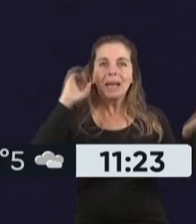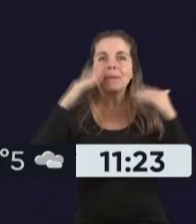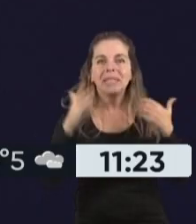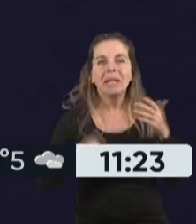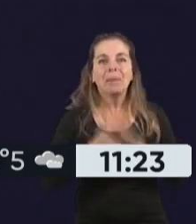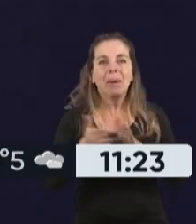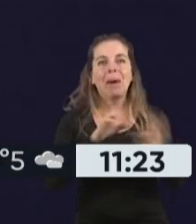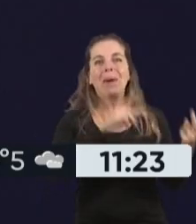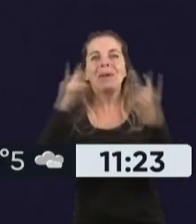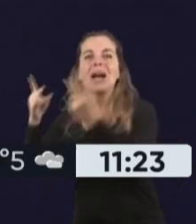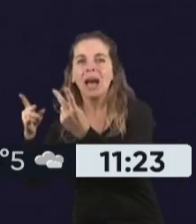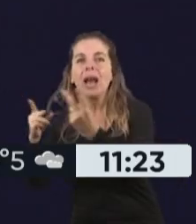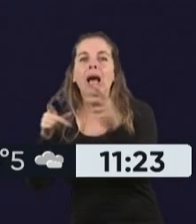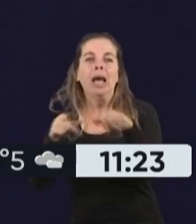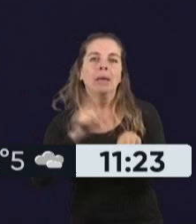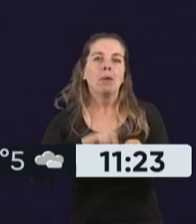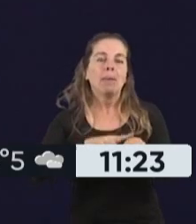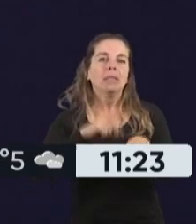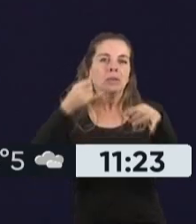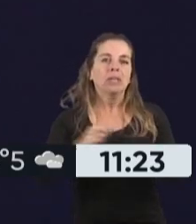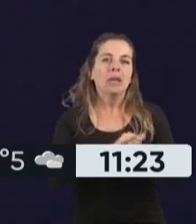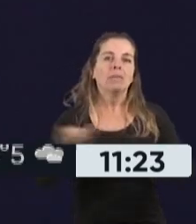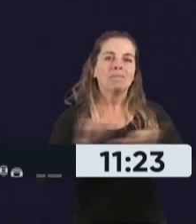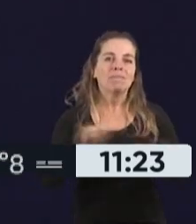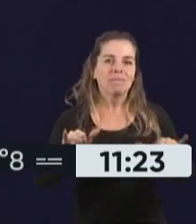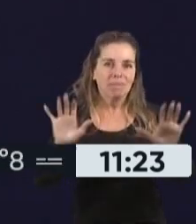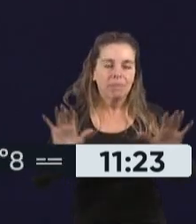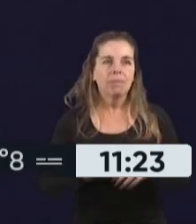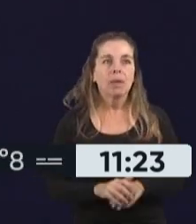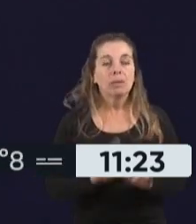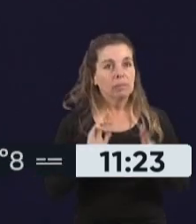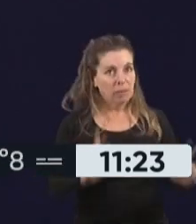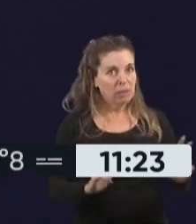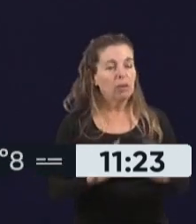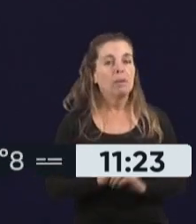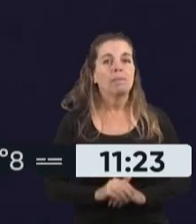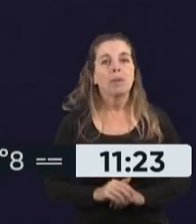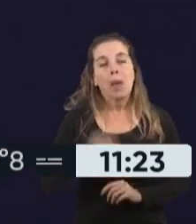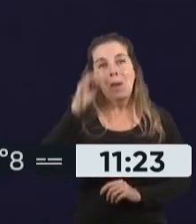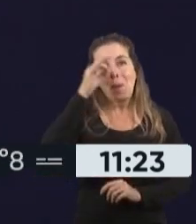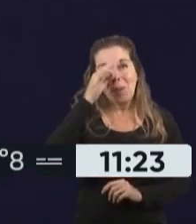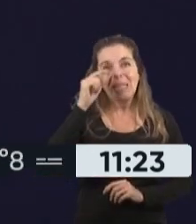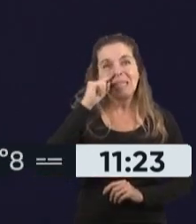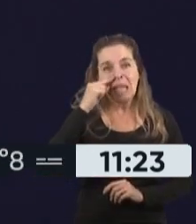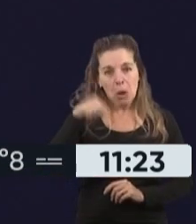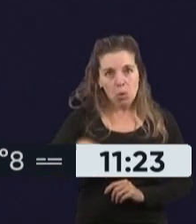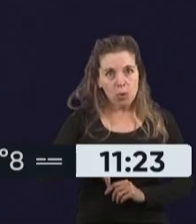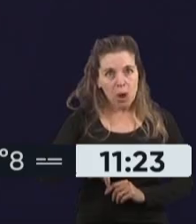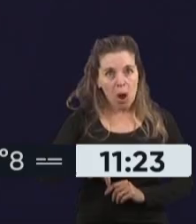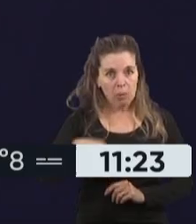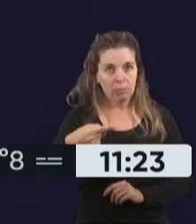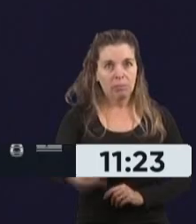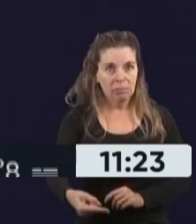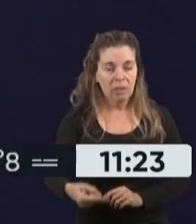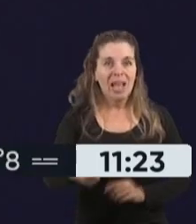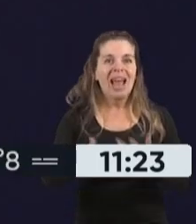cuestiones específicas. Lo que te puedo decir es que el 20 de junio, Día de la Bandera en la Argentina,